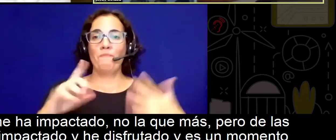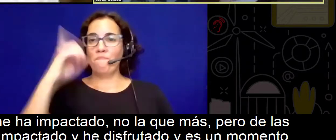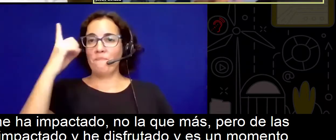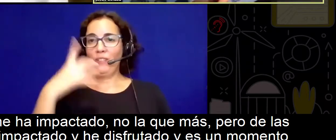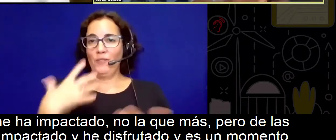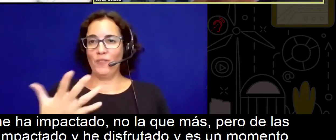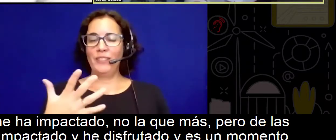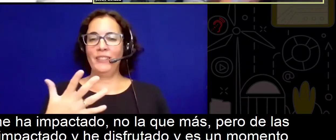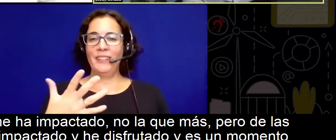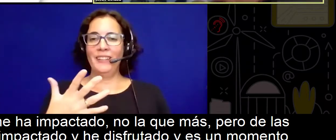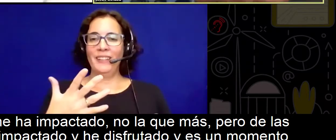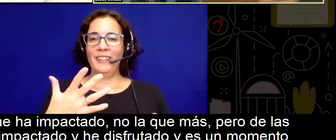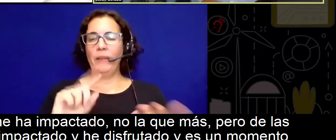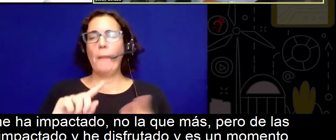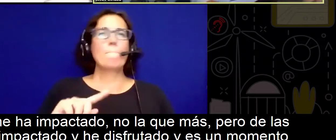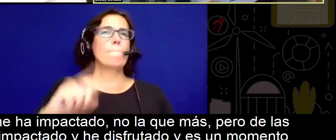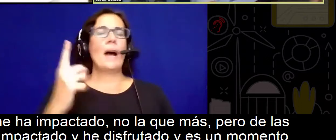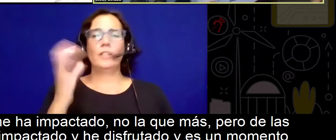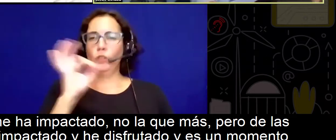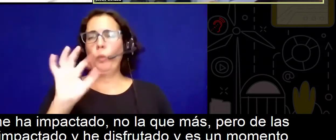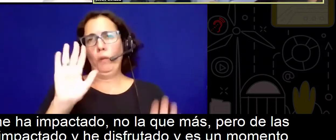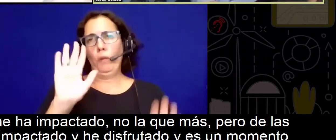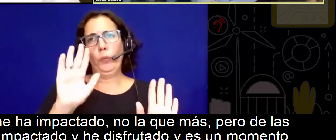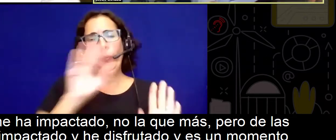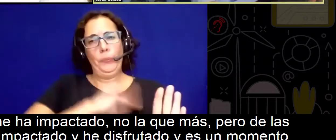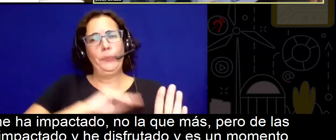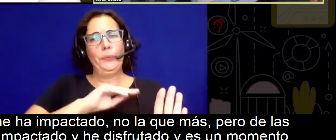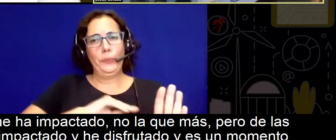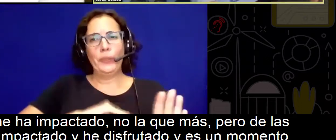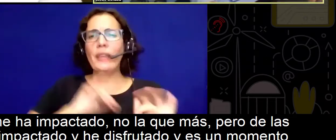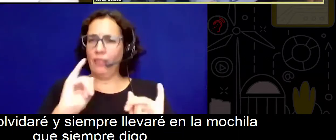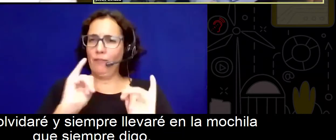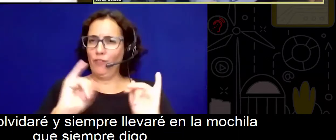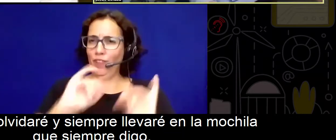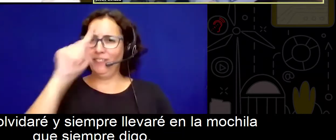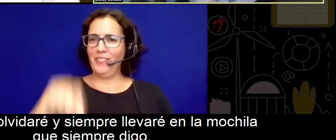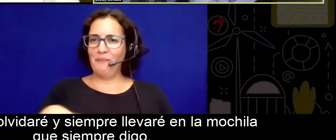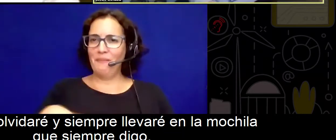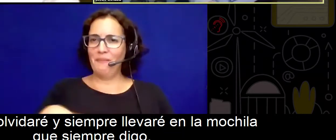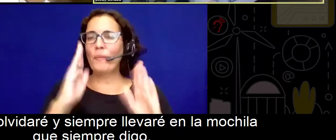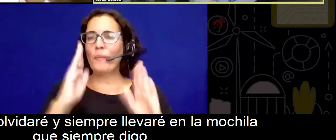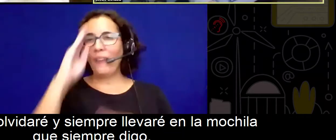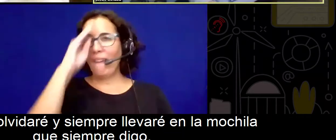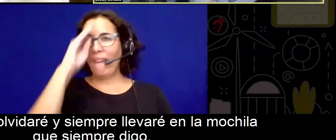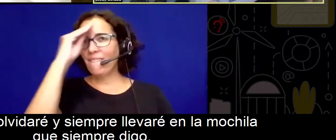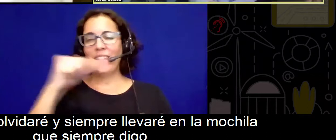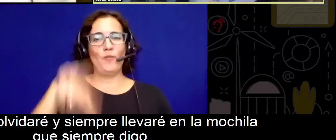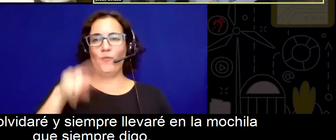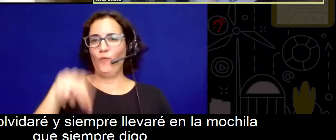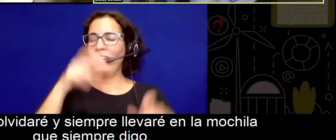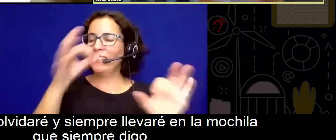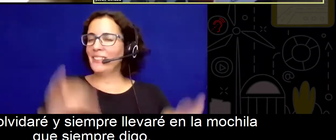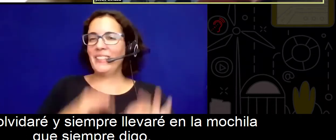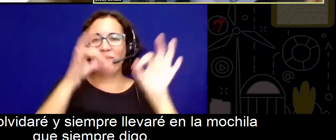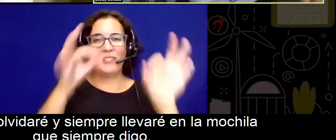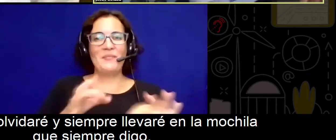de las que, no la que más, pero de las que más me ha impactado y he disfrutado. Y es un momento que nunca olvidaré y que siempre llevaré también en esa